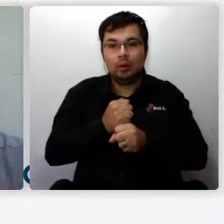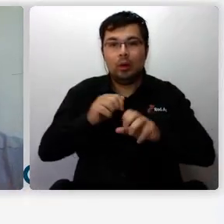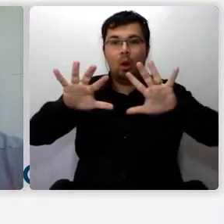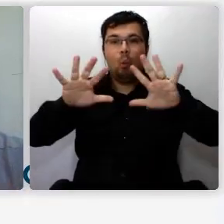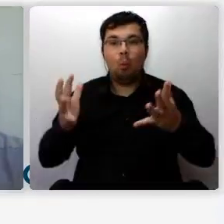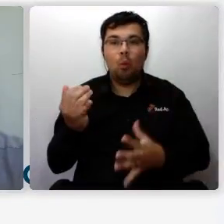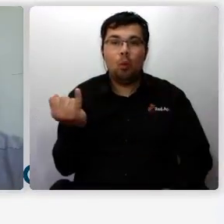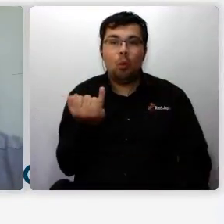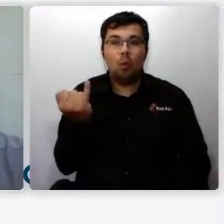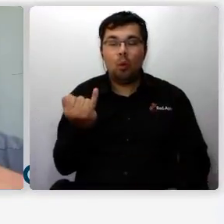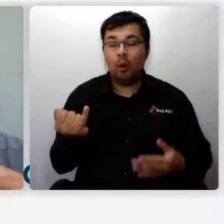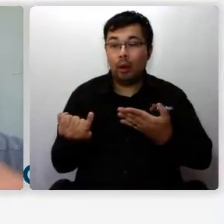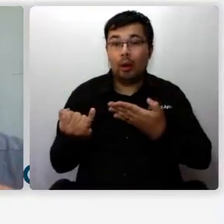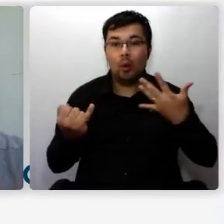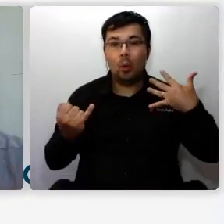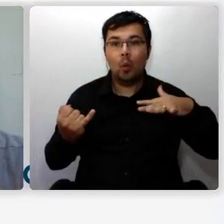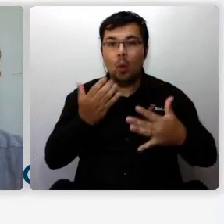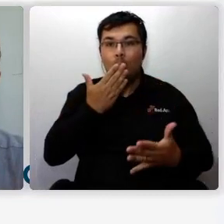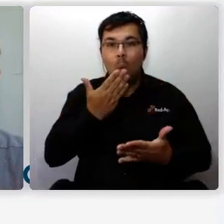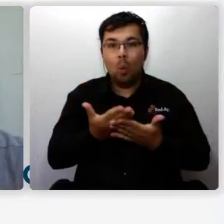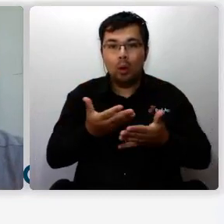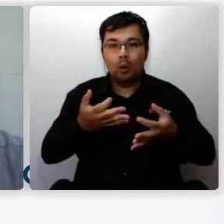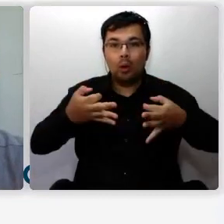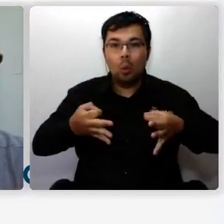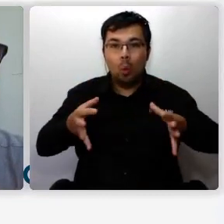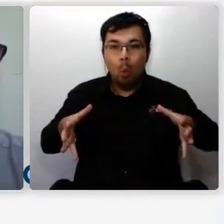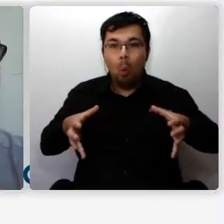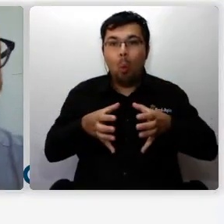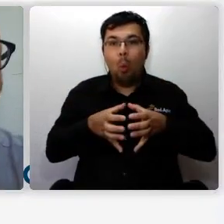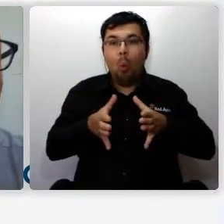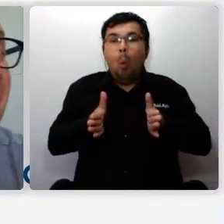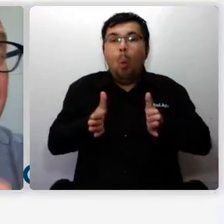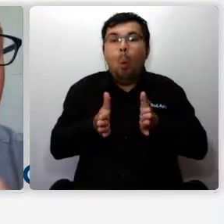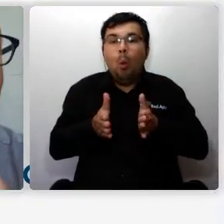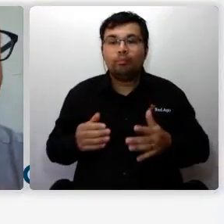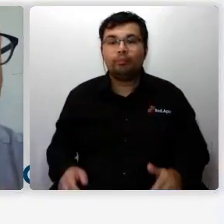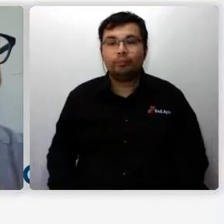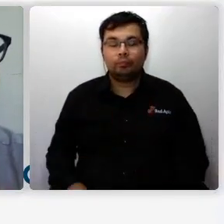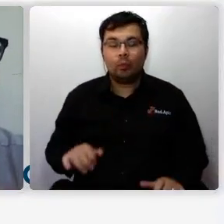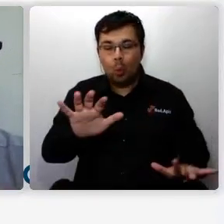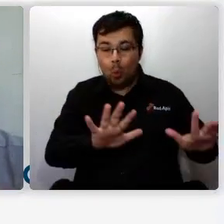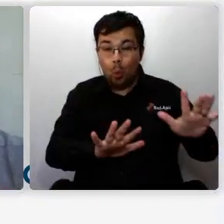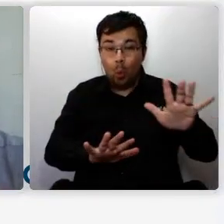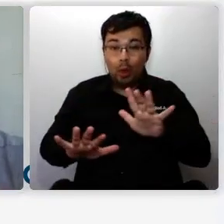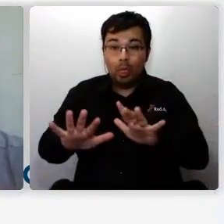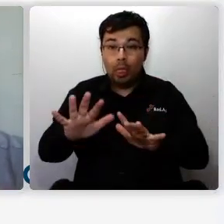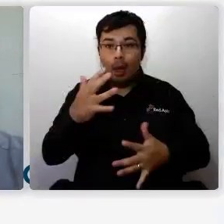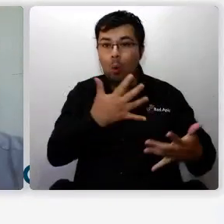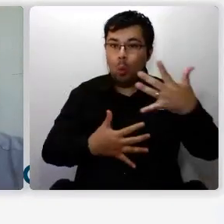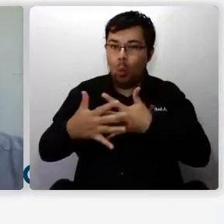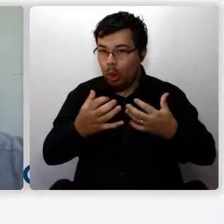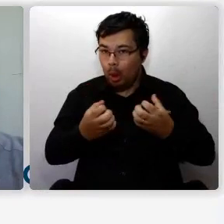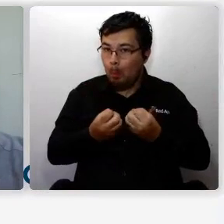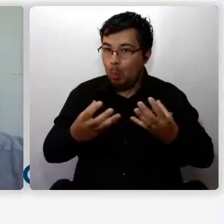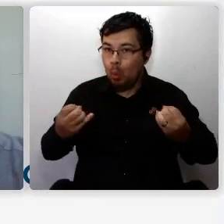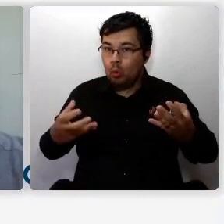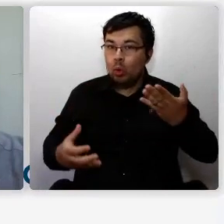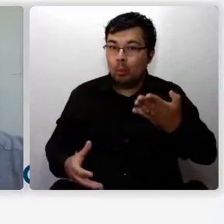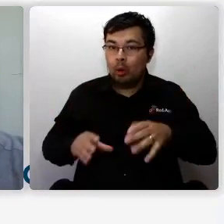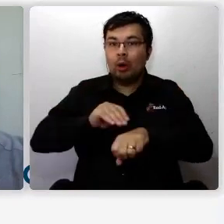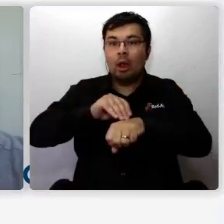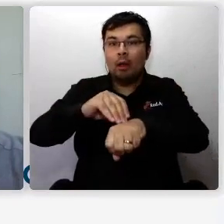mismos pasan a ser fundamental cuando los equipos son chiquititos. Hay que cuidarlos mucho, tenemos que cuidarnos mucho. Y es por eso que este mensaje que nos entrega